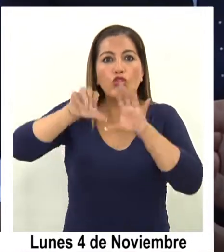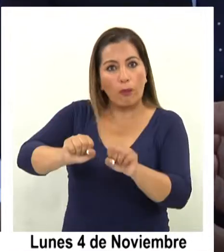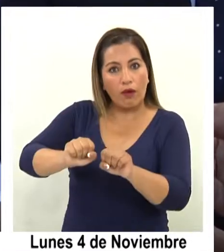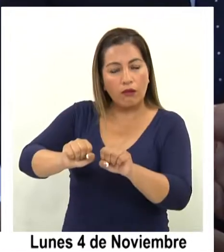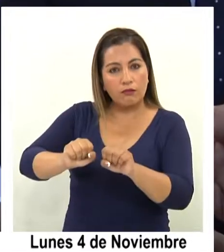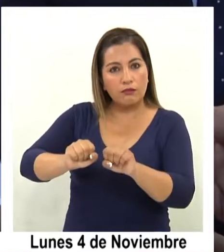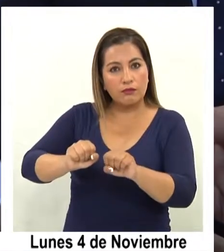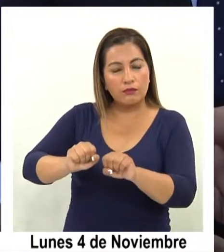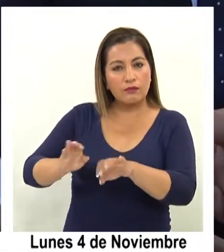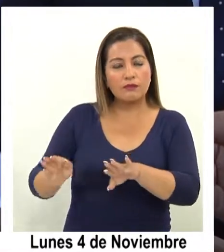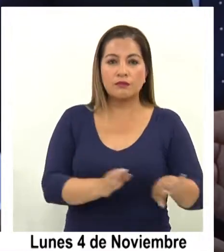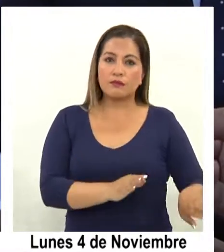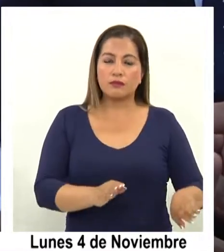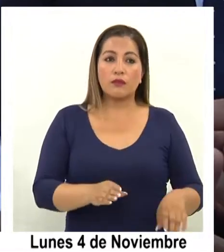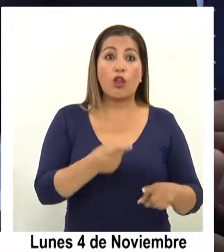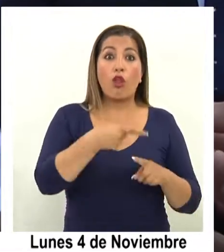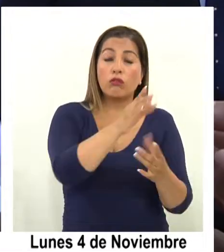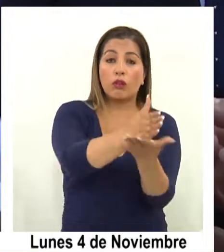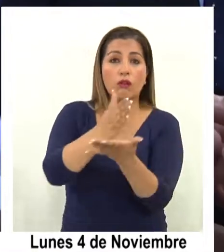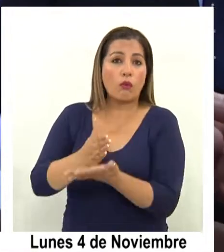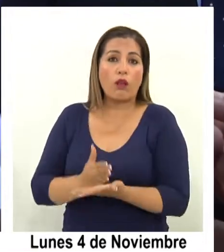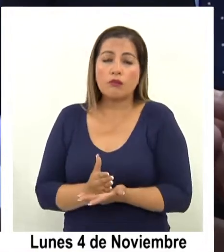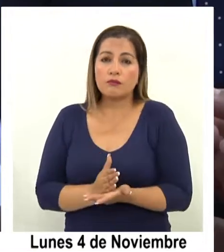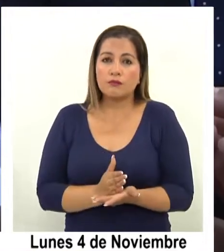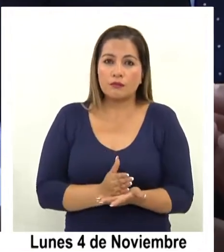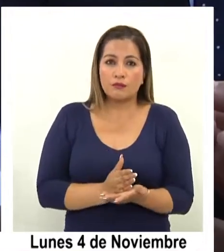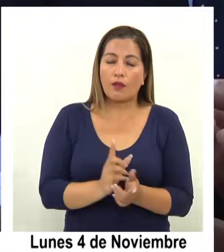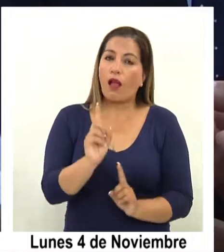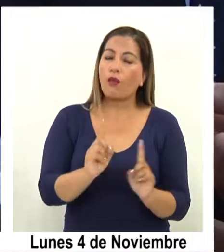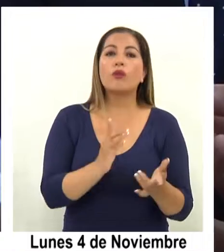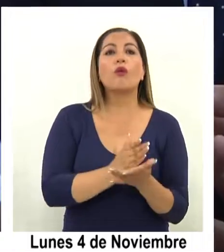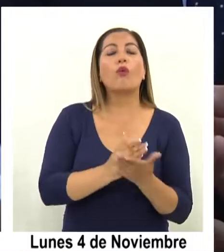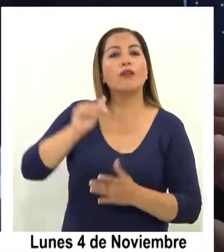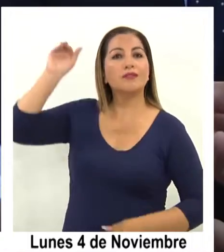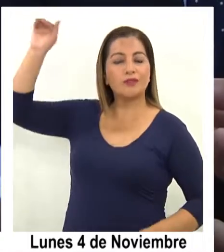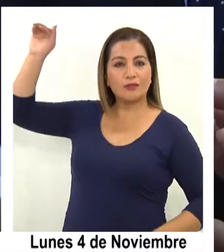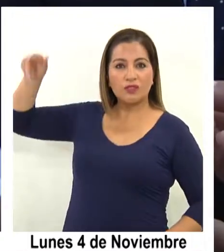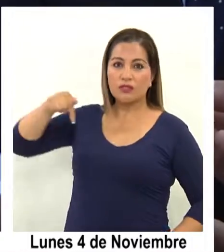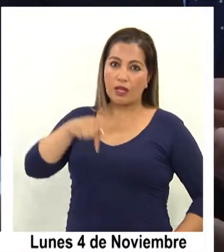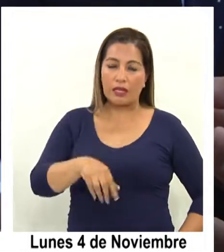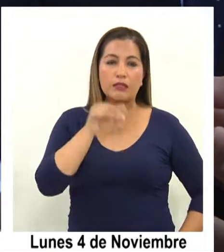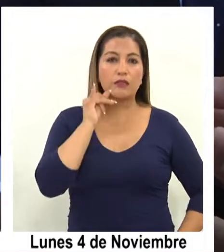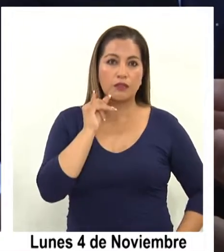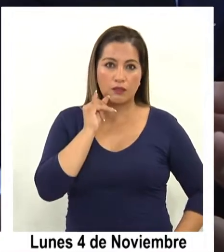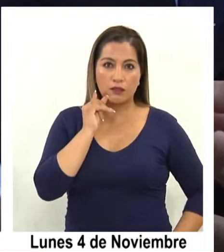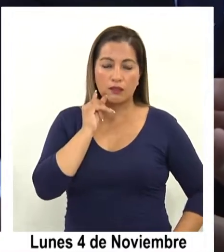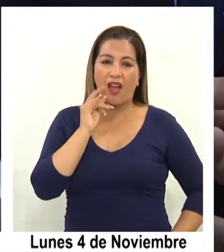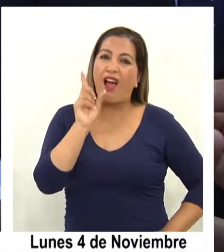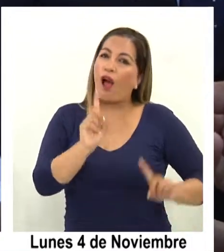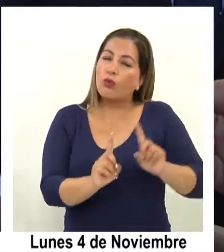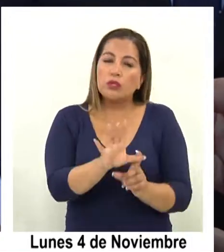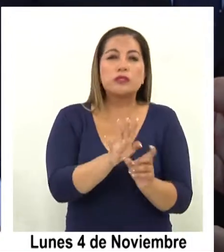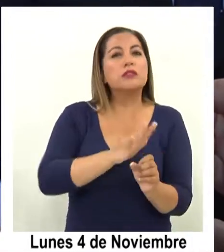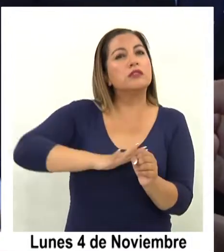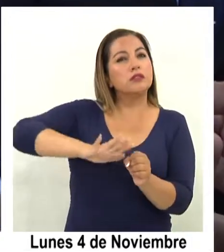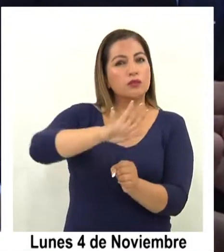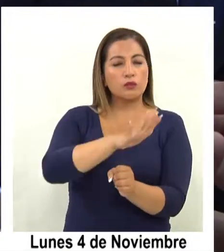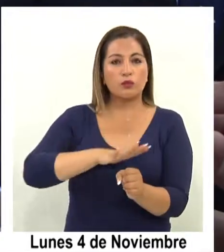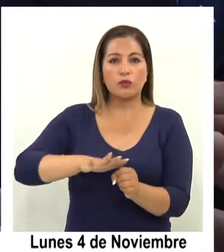el resto de los colegios hemos tenido en algunos colegios en altospicio. Y acá hay algunas situaciones